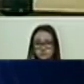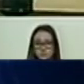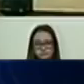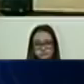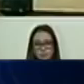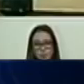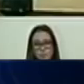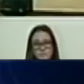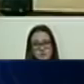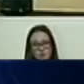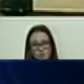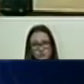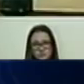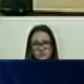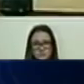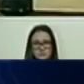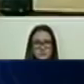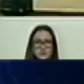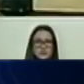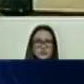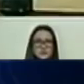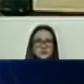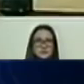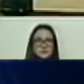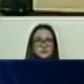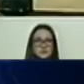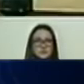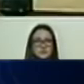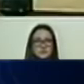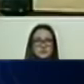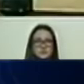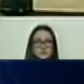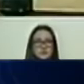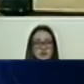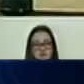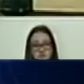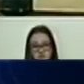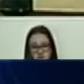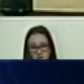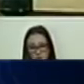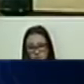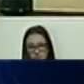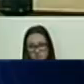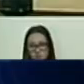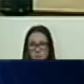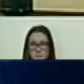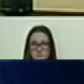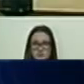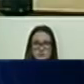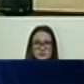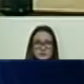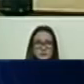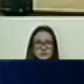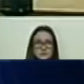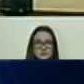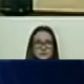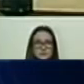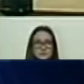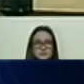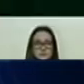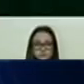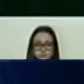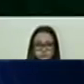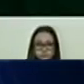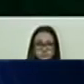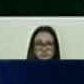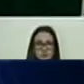de 1.200.000 y al hijo le llega de 700.000. El sistema de bonos creado por el